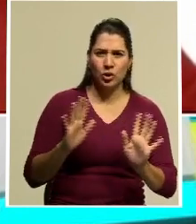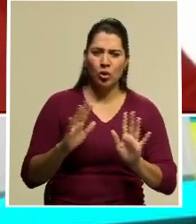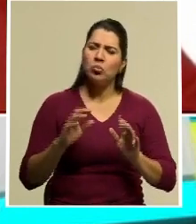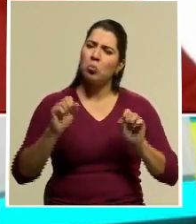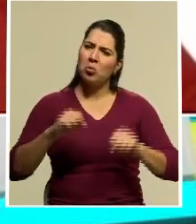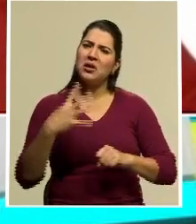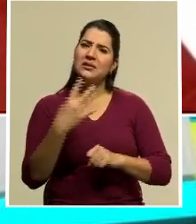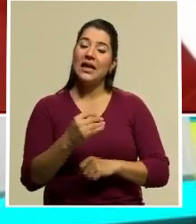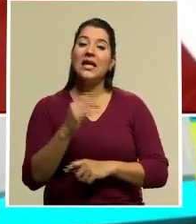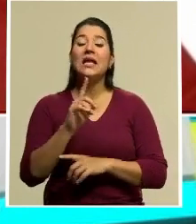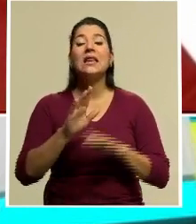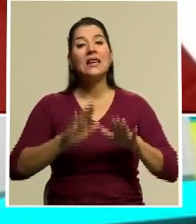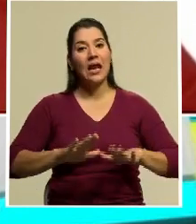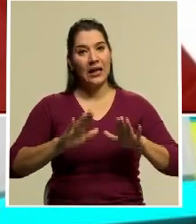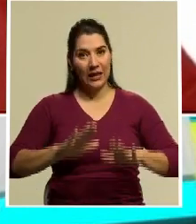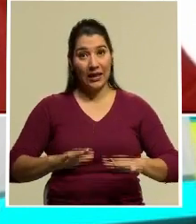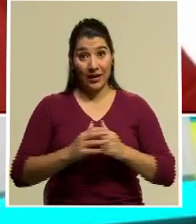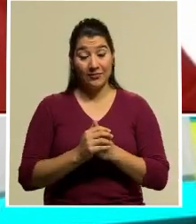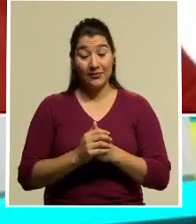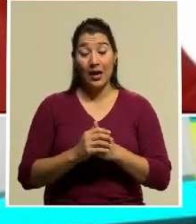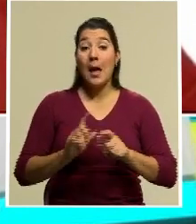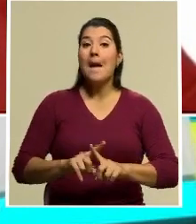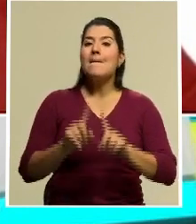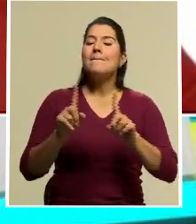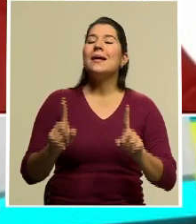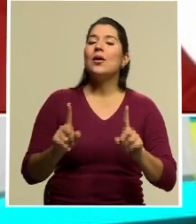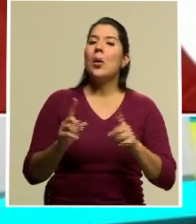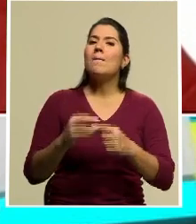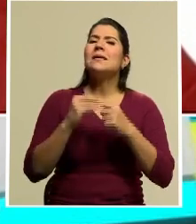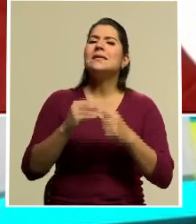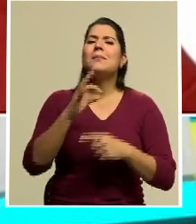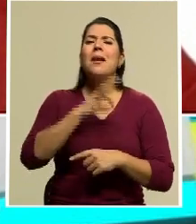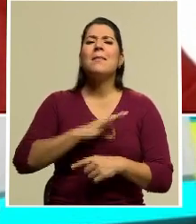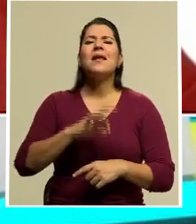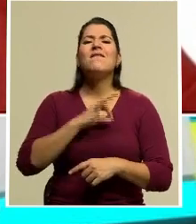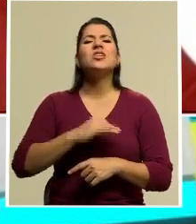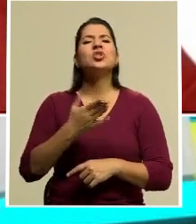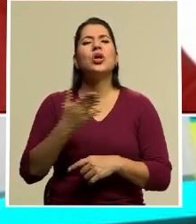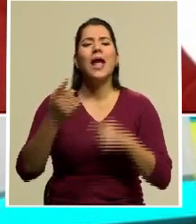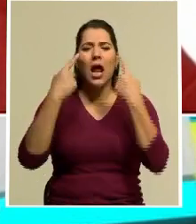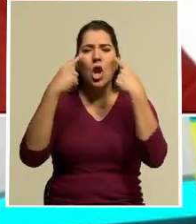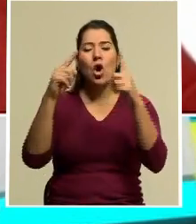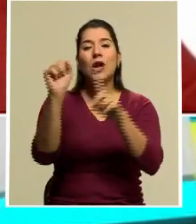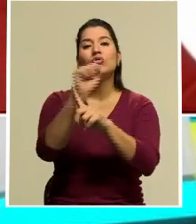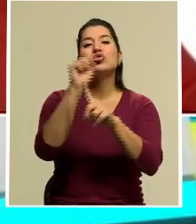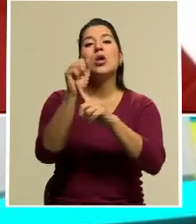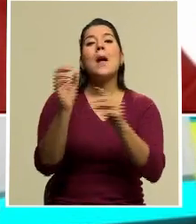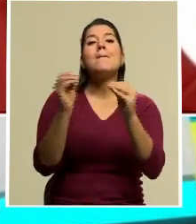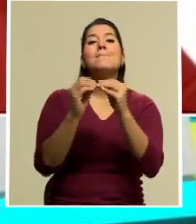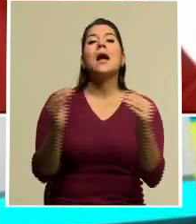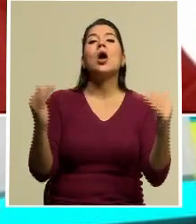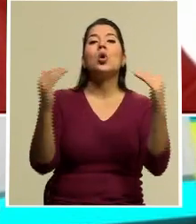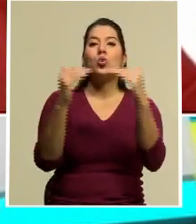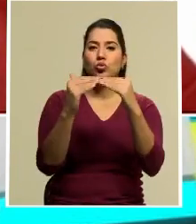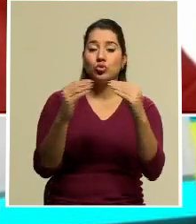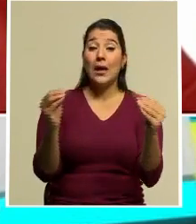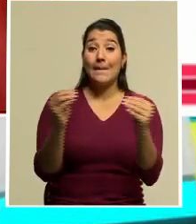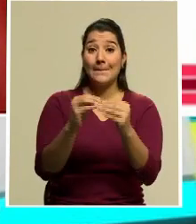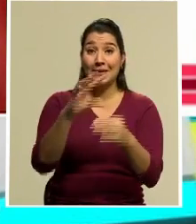gran beneficio es lograr al final una sociedad más justa, más equitativa, más inclusiva,